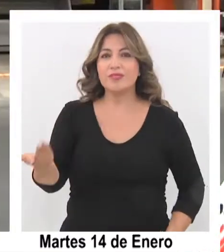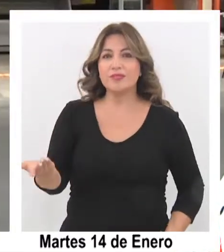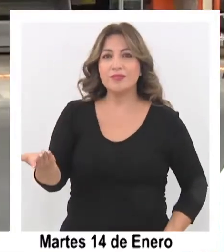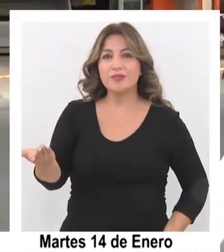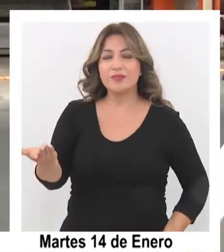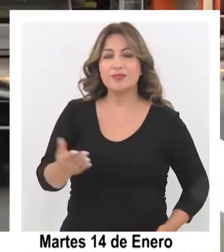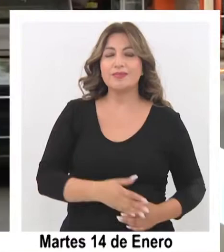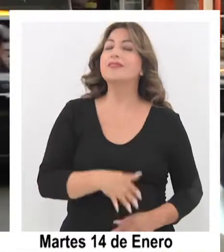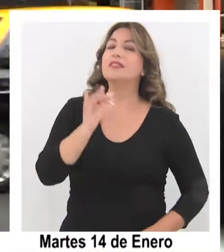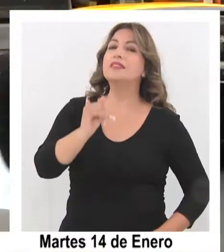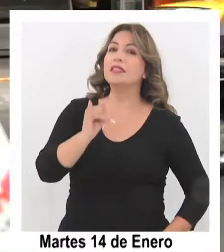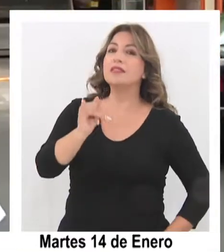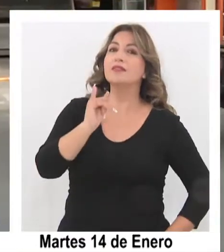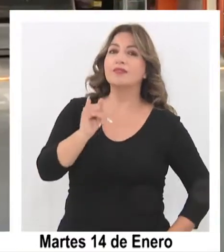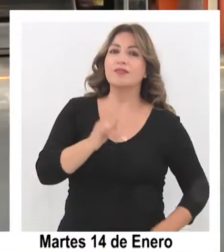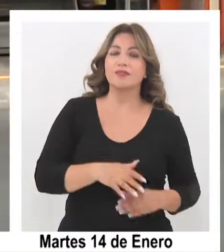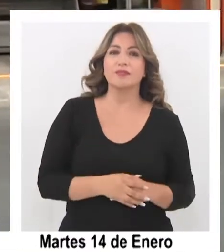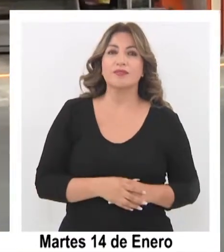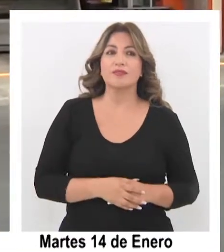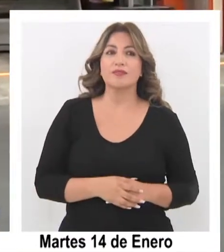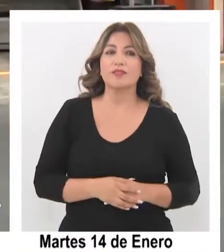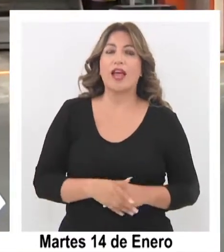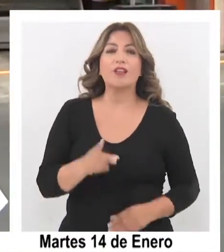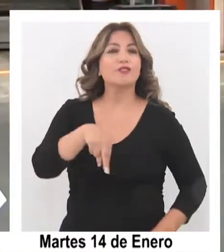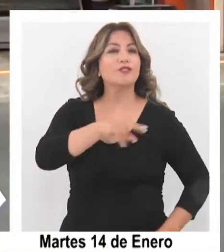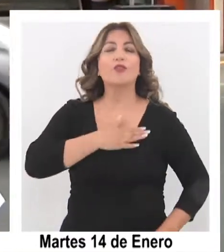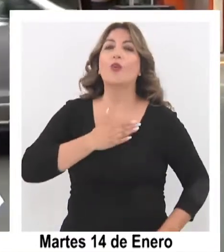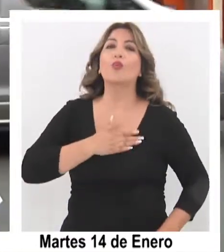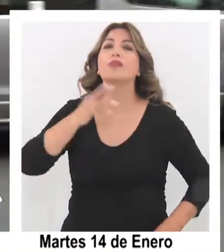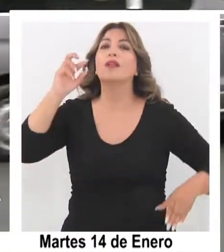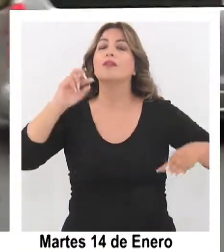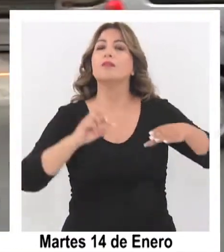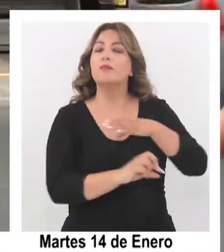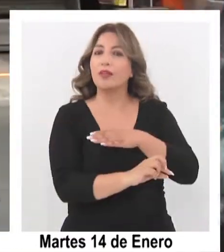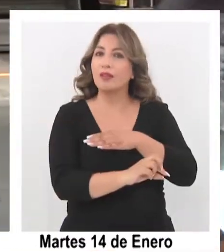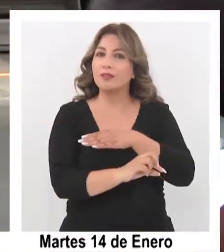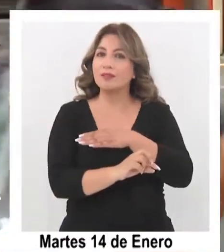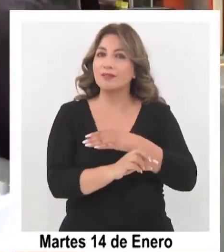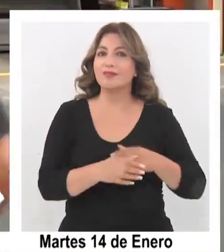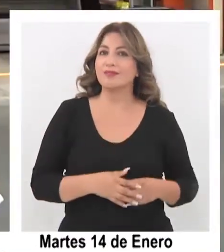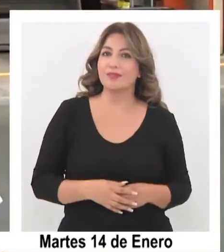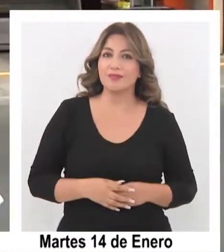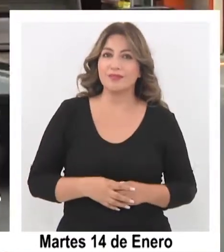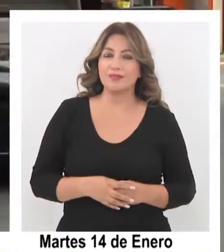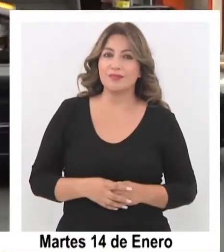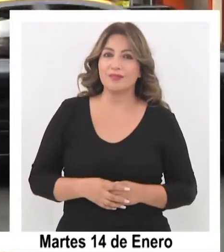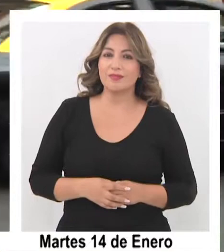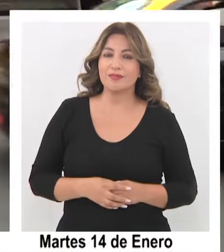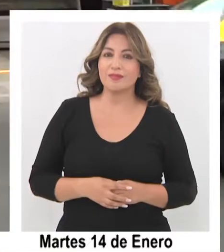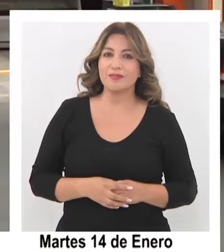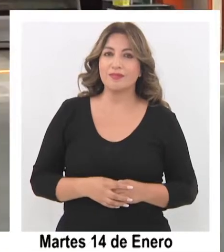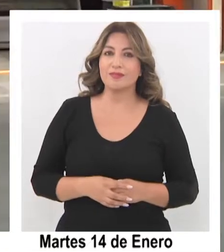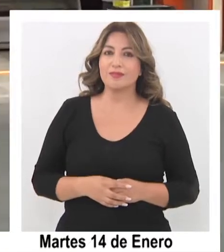piensan asistir a estos eventos? Sí, sí. Sobre todo nos gusta el de Pica, que es bastante